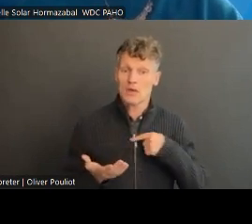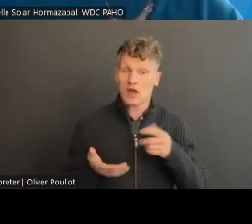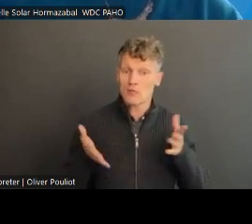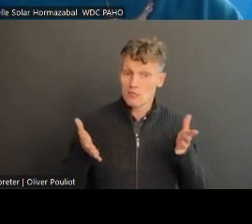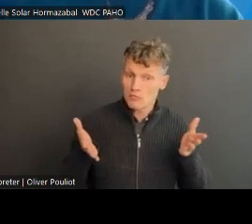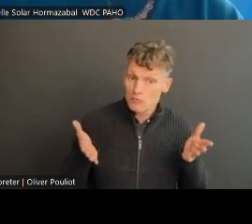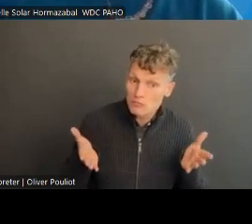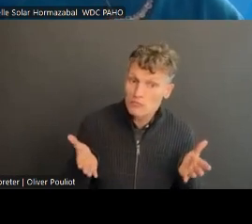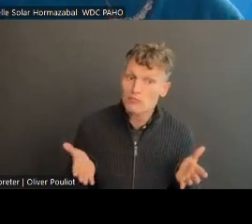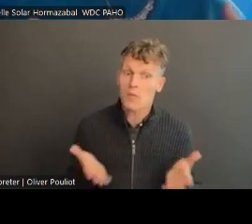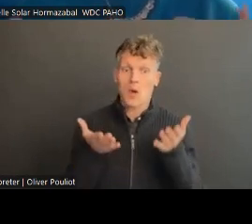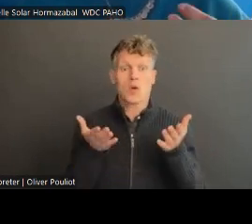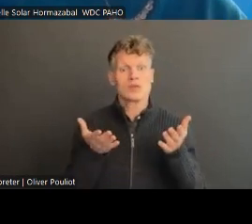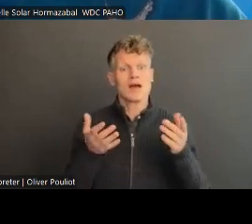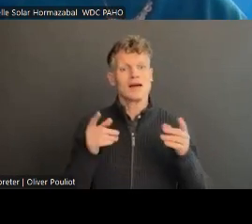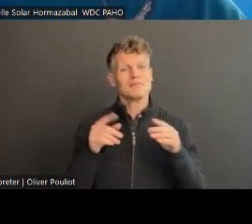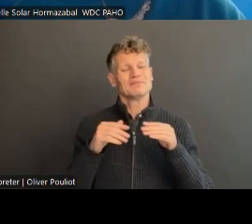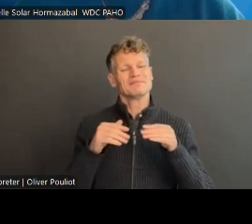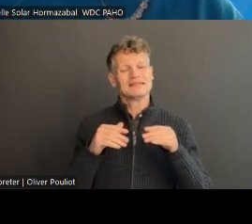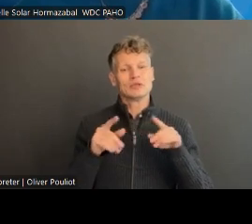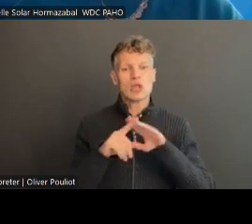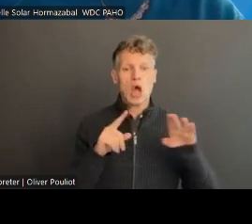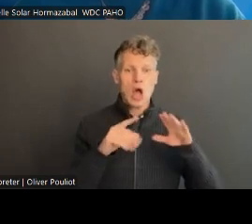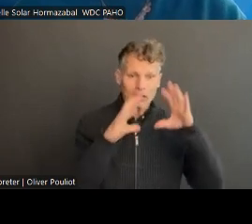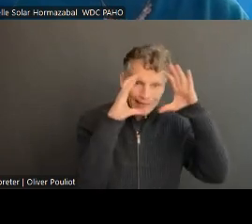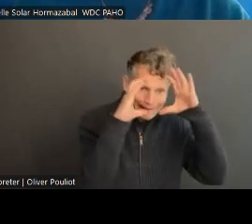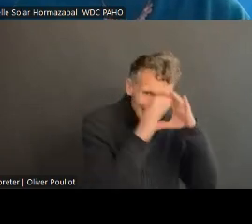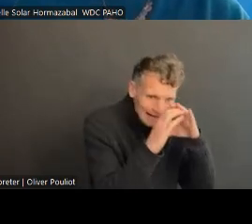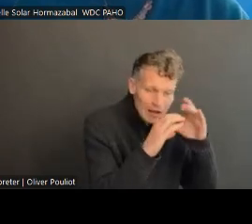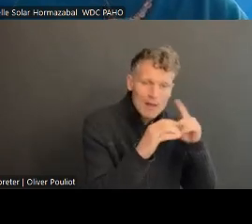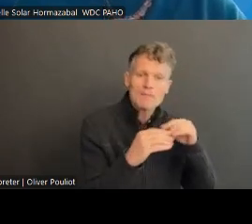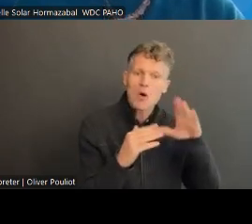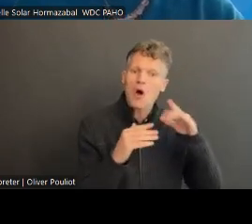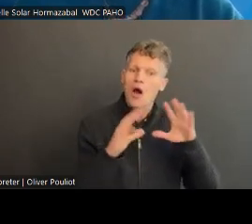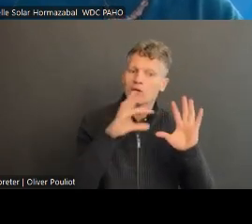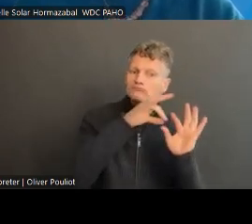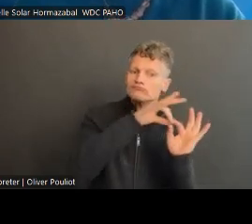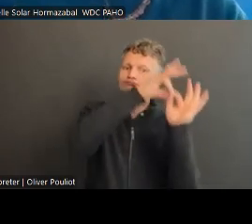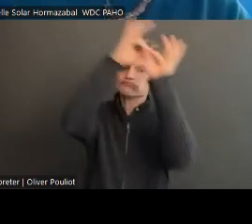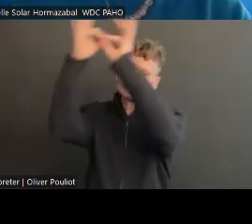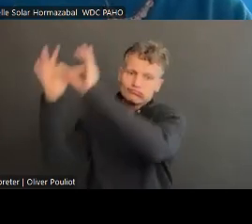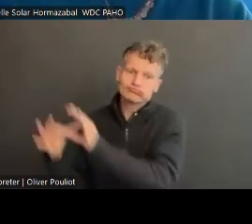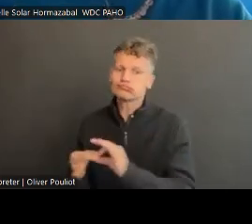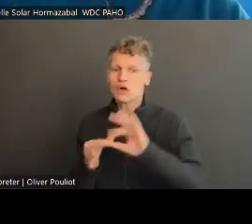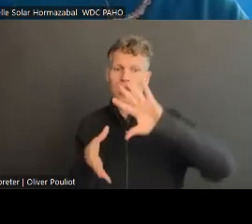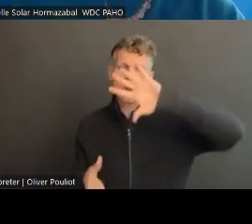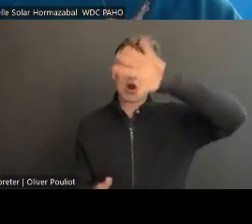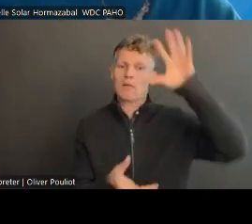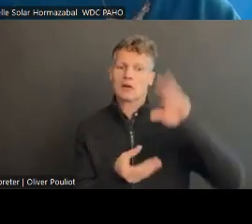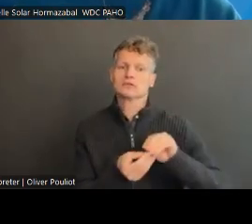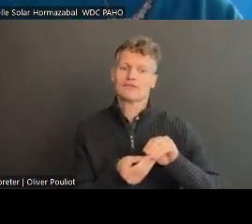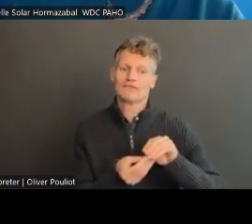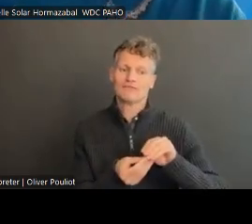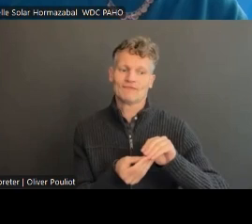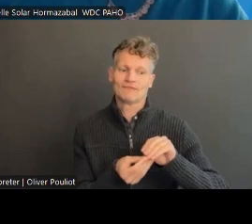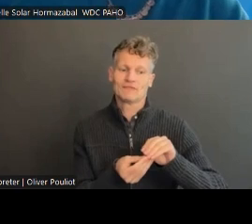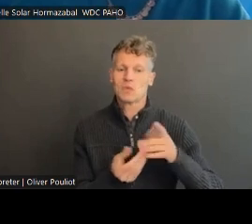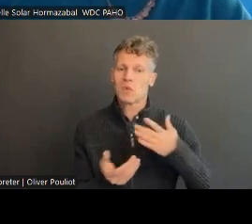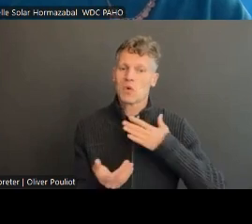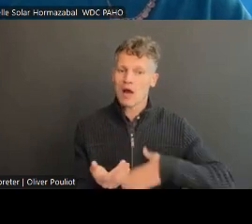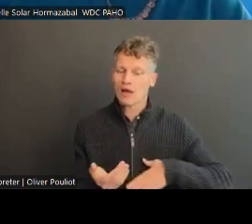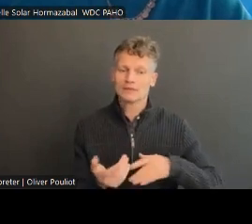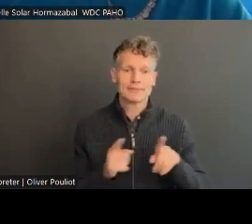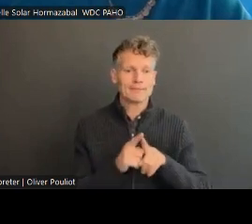primera etapa para ser exploratorio, para sensibilizar, para ayudar a reflexionar y que también diera opciones de